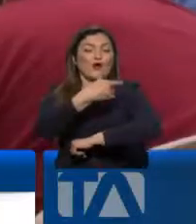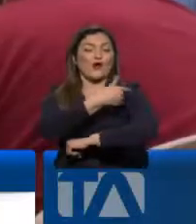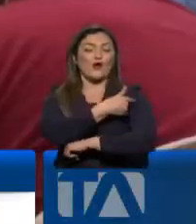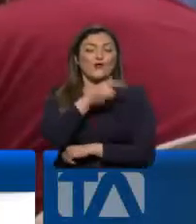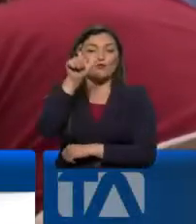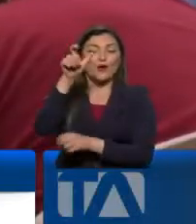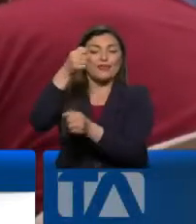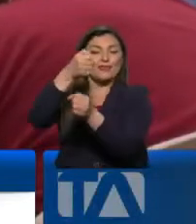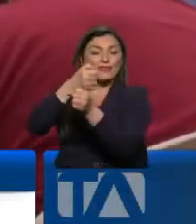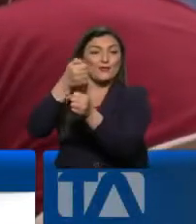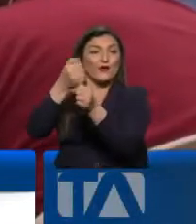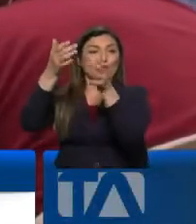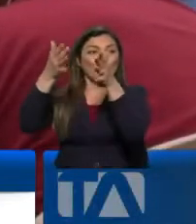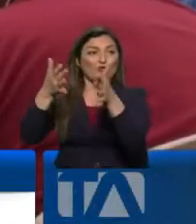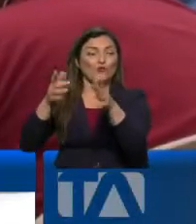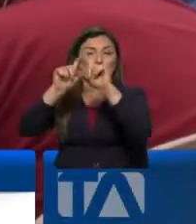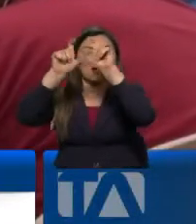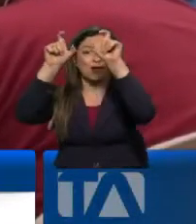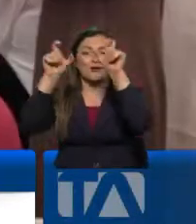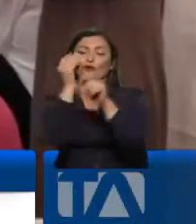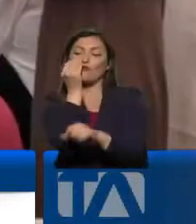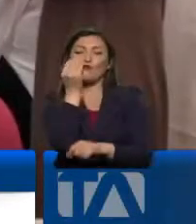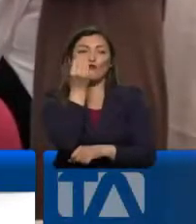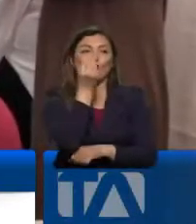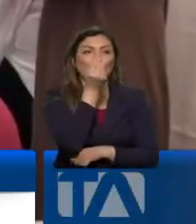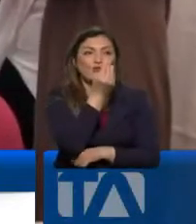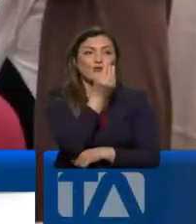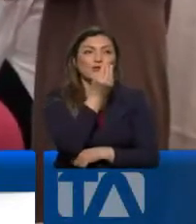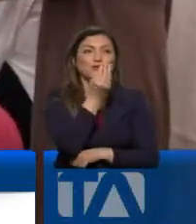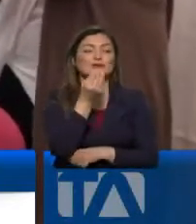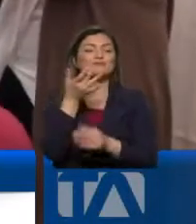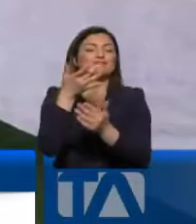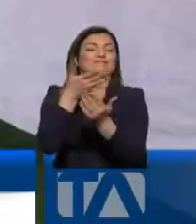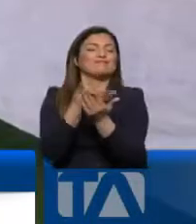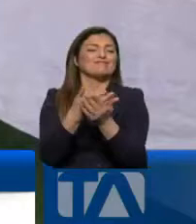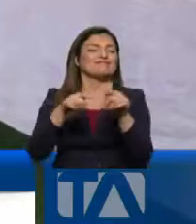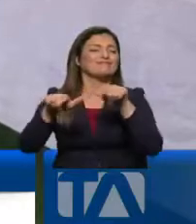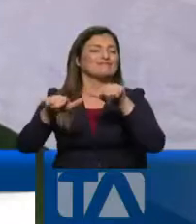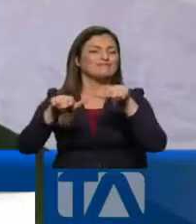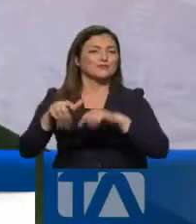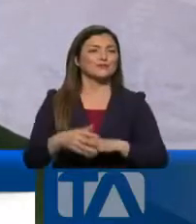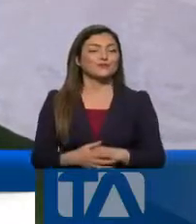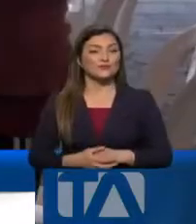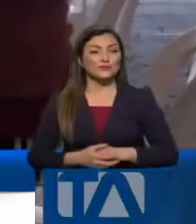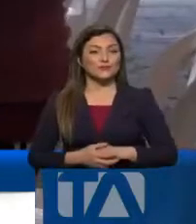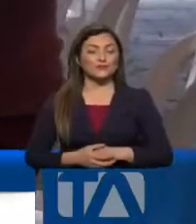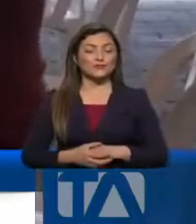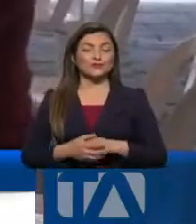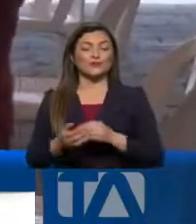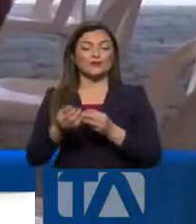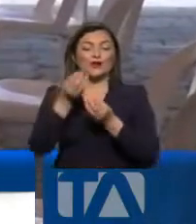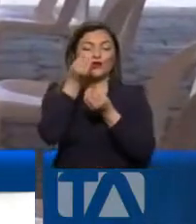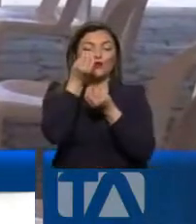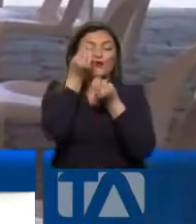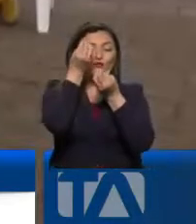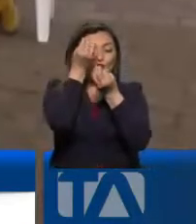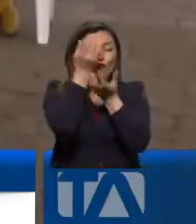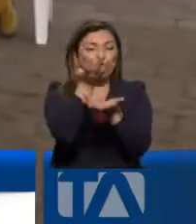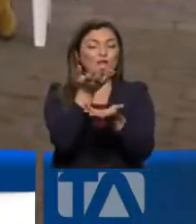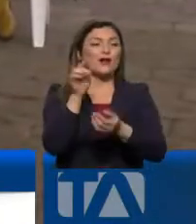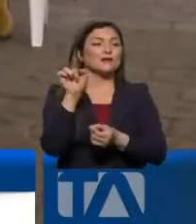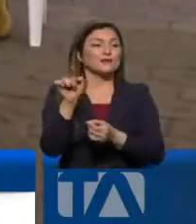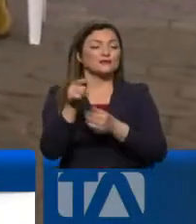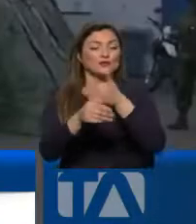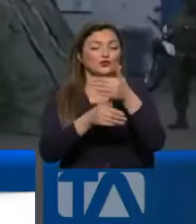uno de los trabajadores de las empresas florícolas que llegan a este punto. Allí anunció el inicio del proceso de